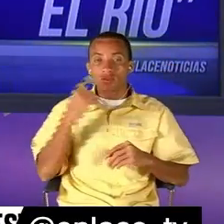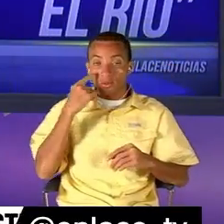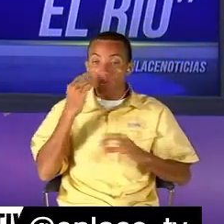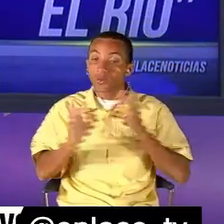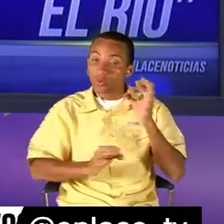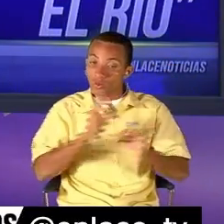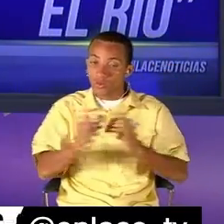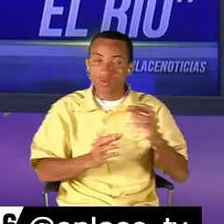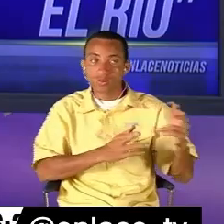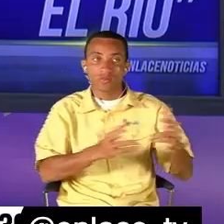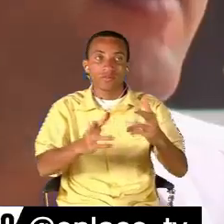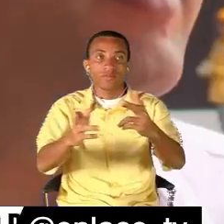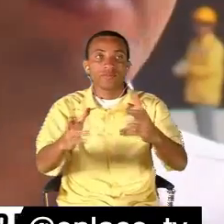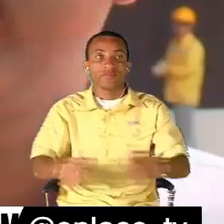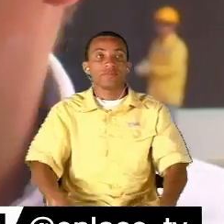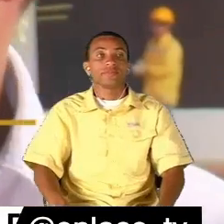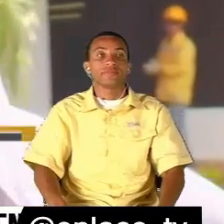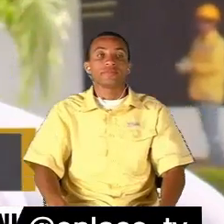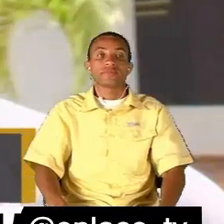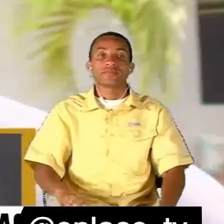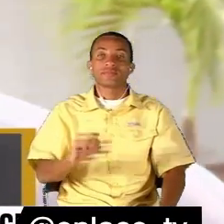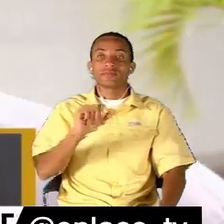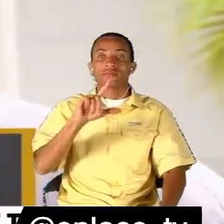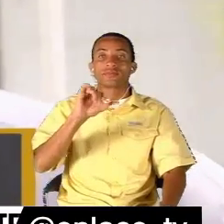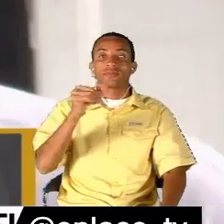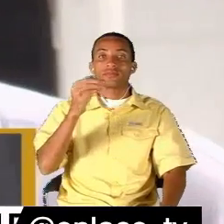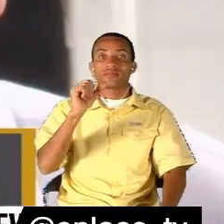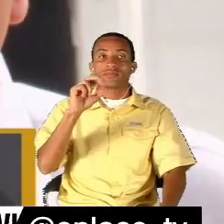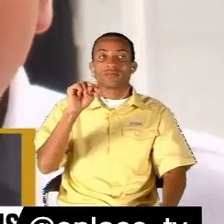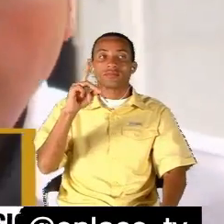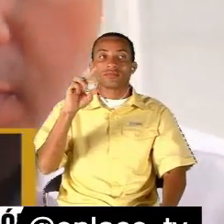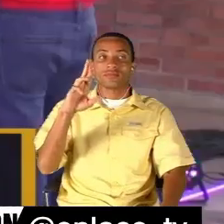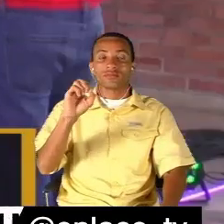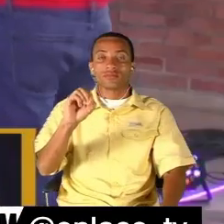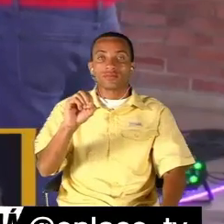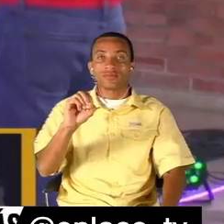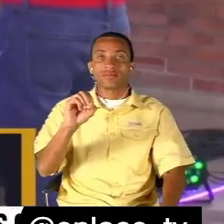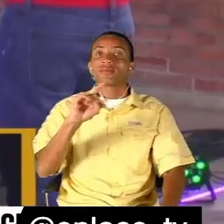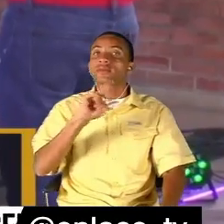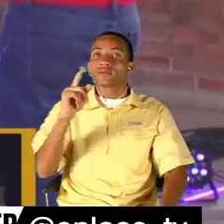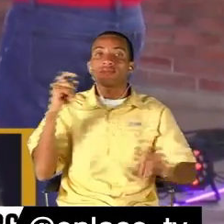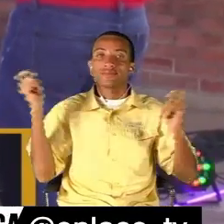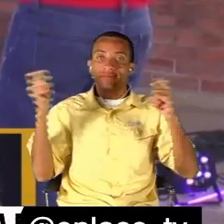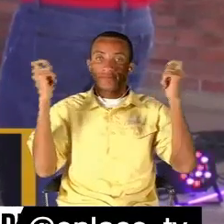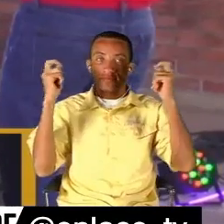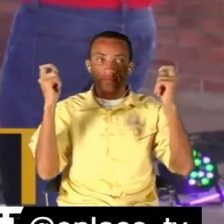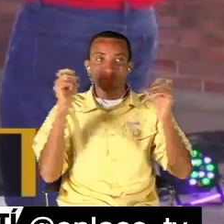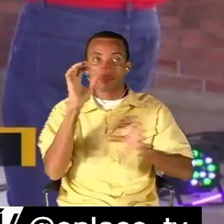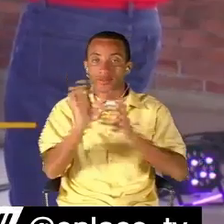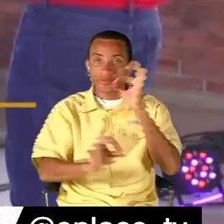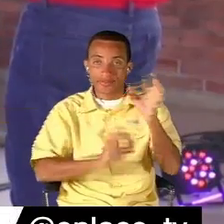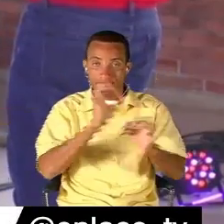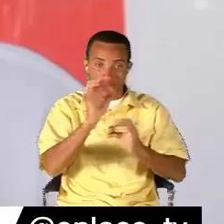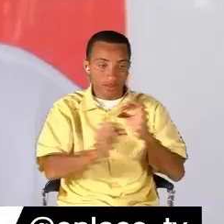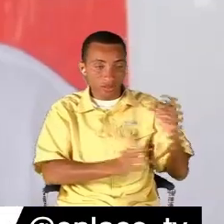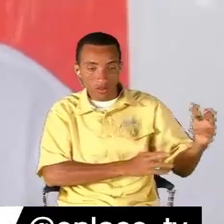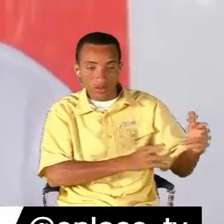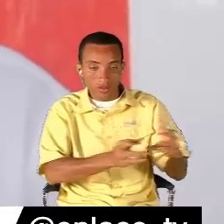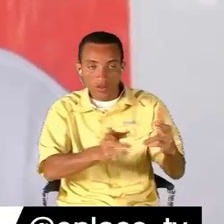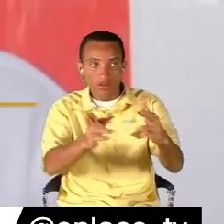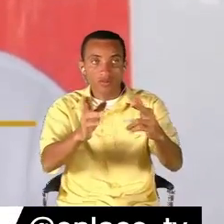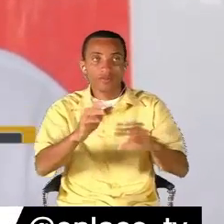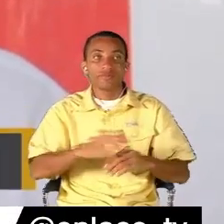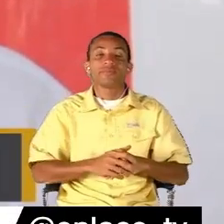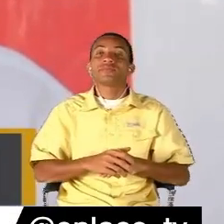el Río. Alejandro Costa, gerente de Impala, lideró este jueves el lanzamiento de la campaña de seguridad denominada Cuidadito con el Río. Es una